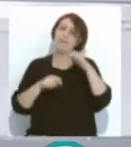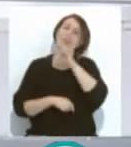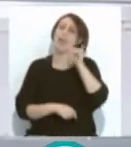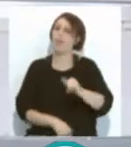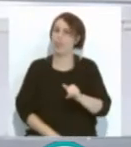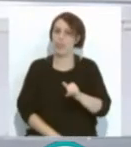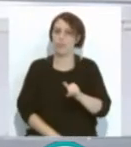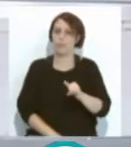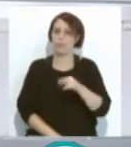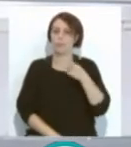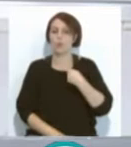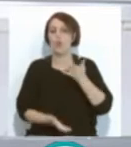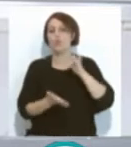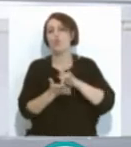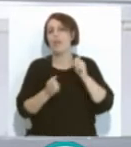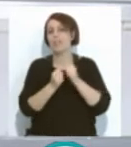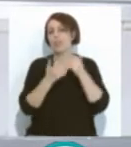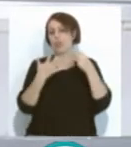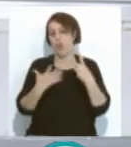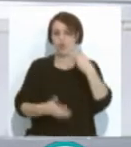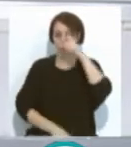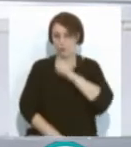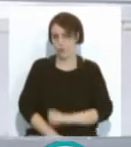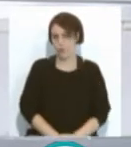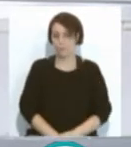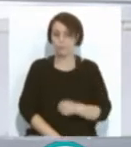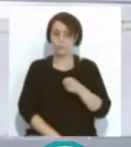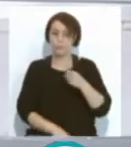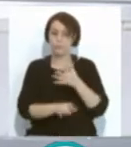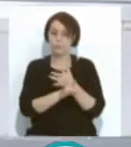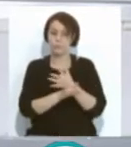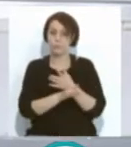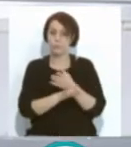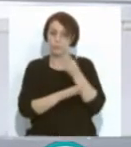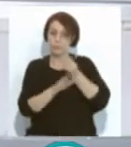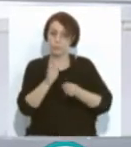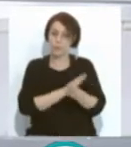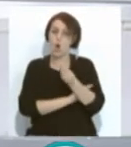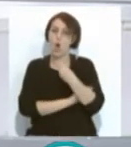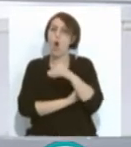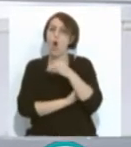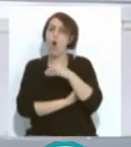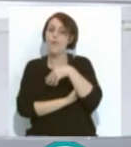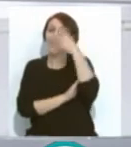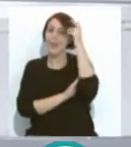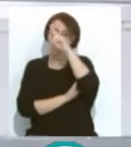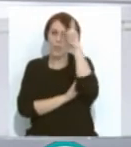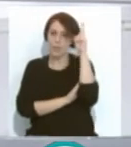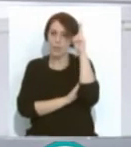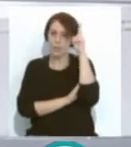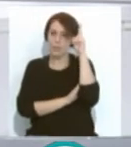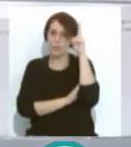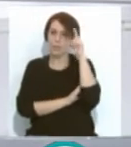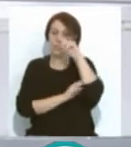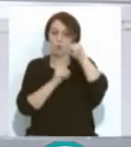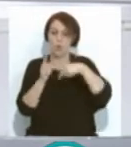Fernández. Cumple 28 años, un jugador que nació en la cantera del Real Madrid y que después pasó por